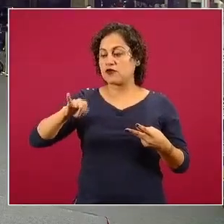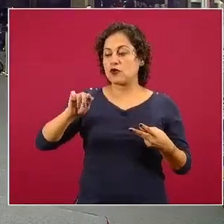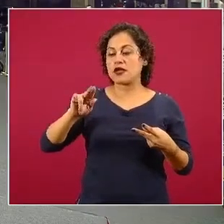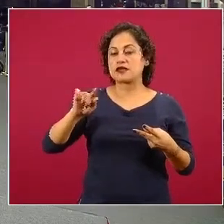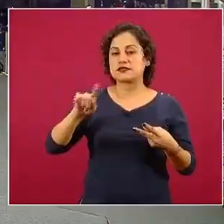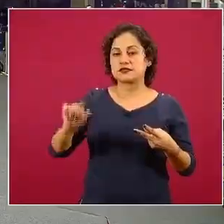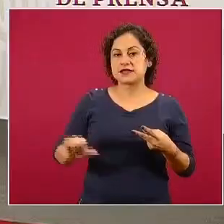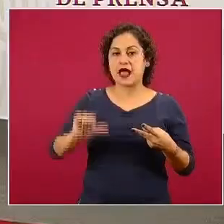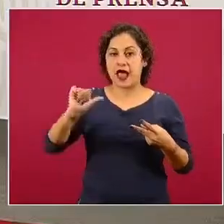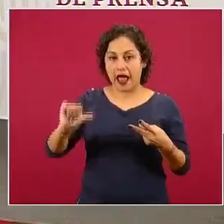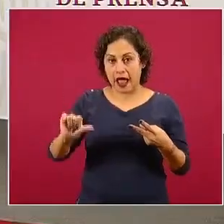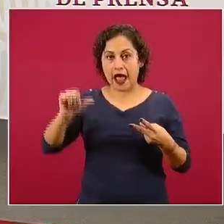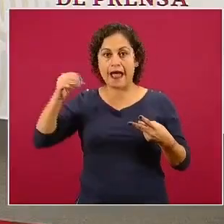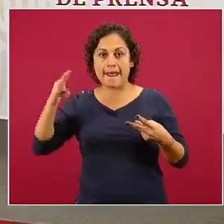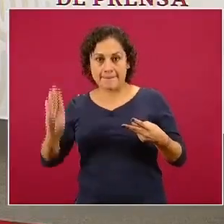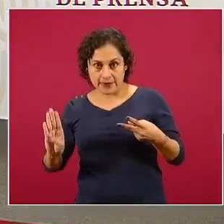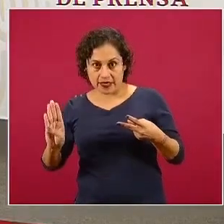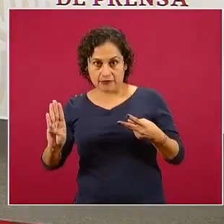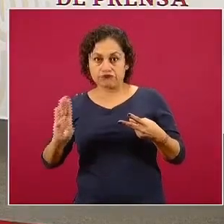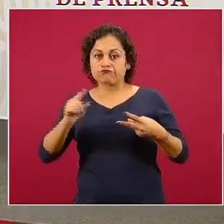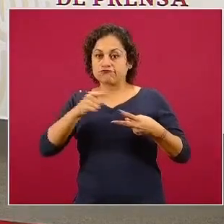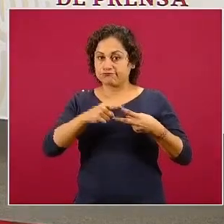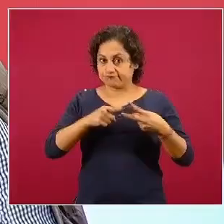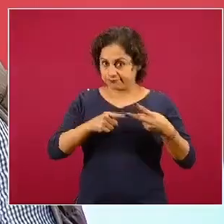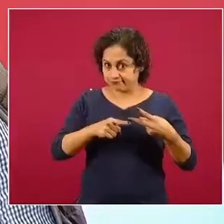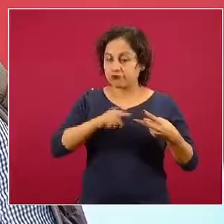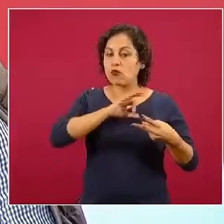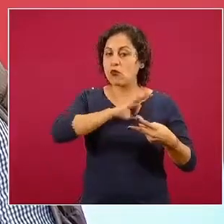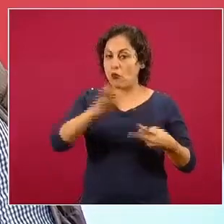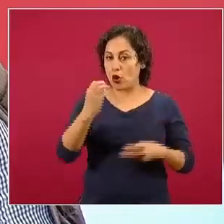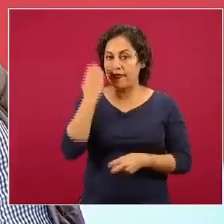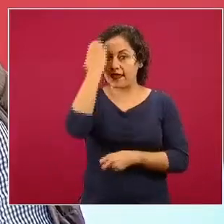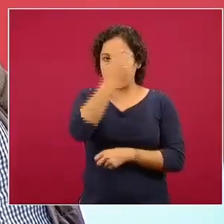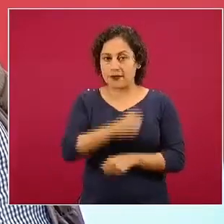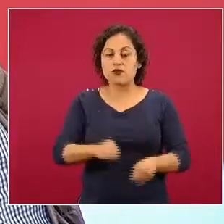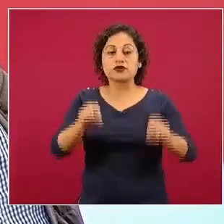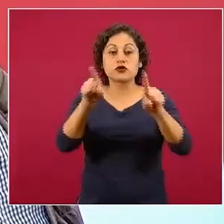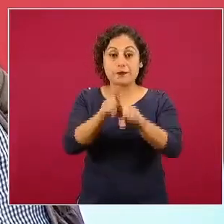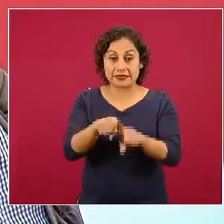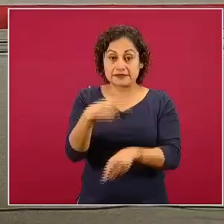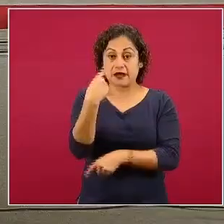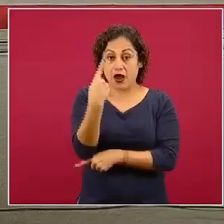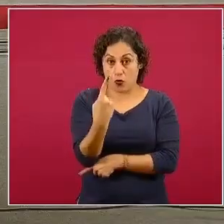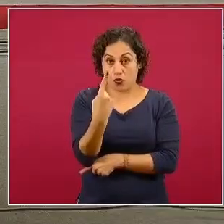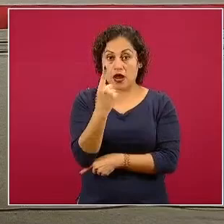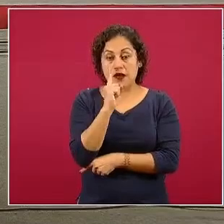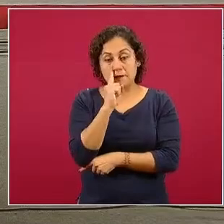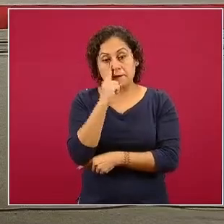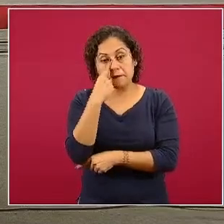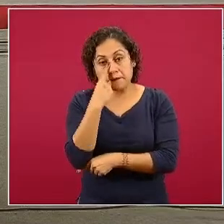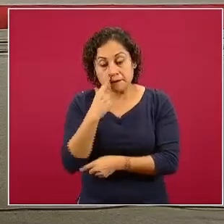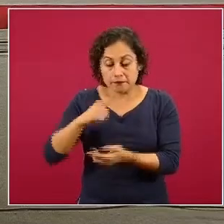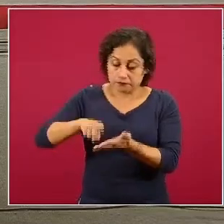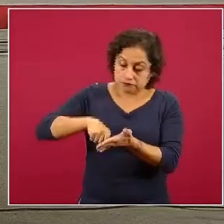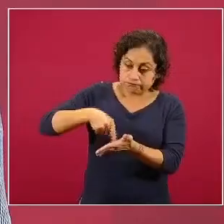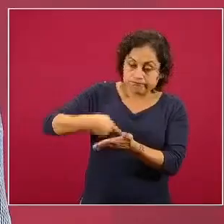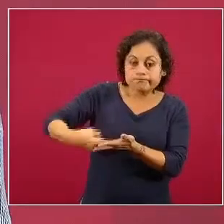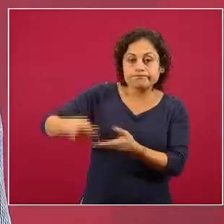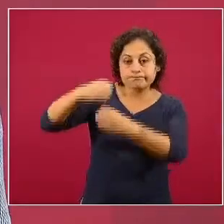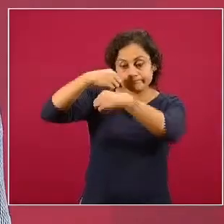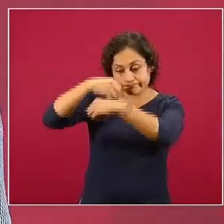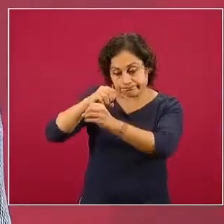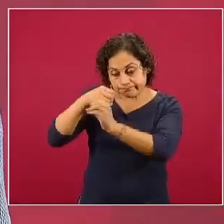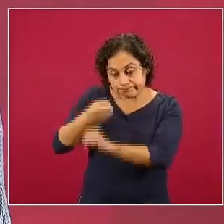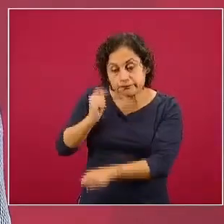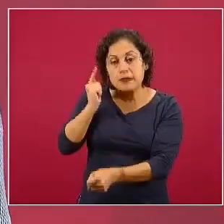de influenza B. Entonces, en una misma muestra, las unidades de salud monitoras de la enfermedad respiratoria tendrán la